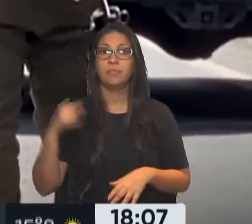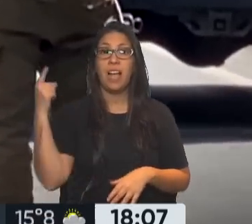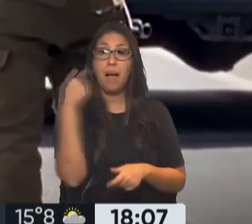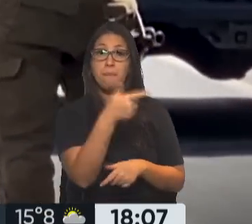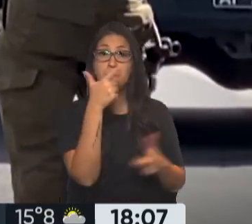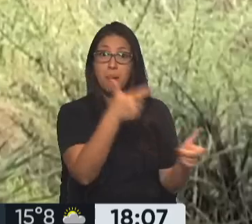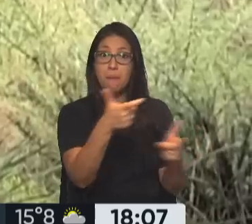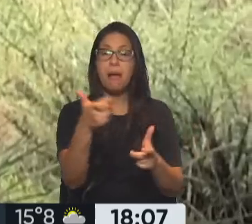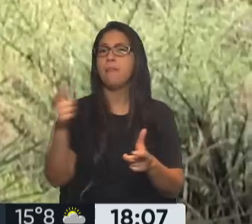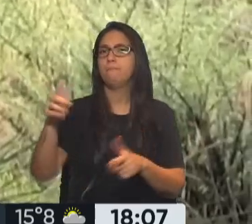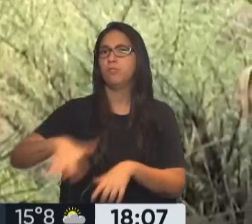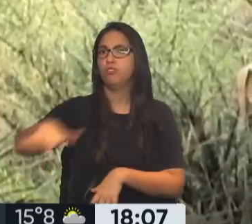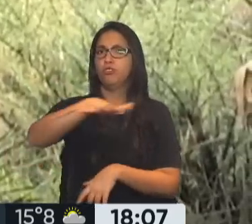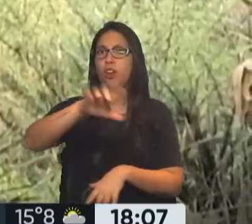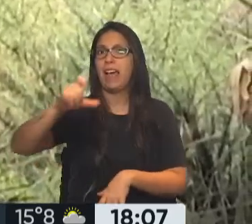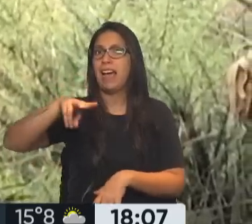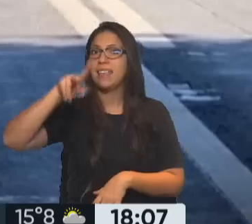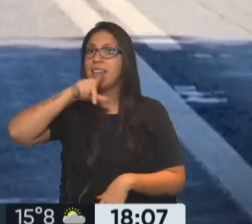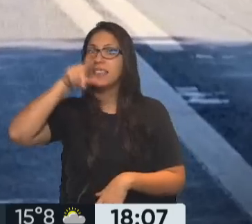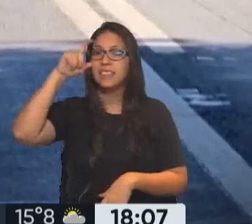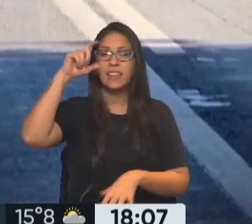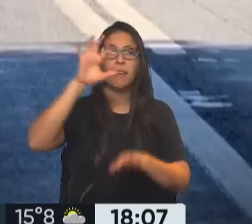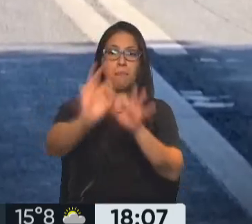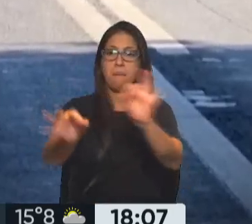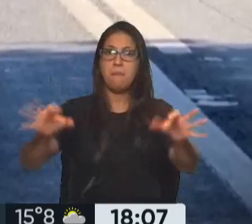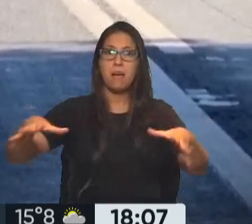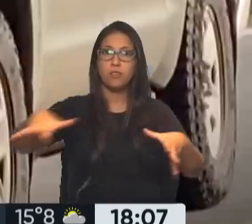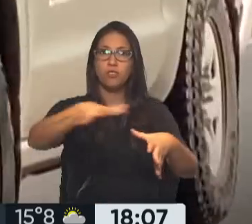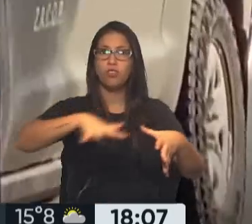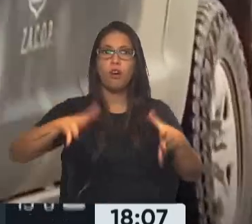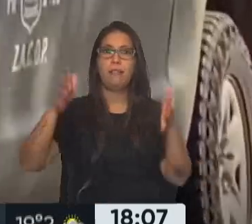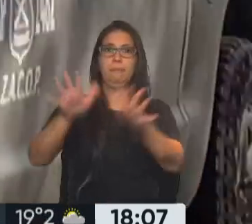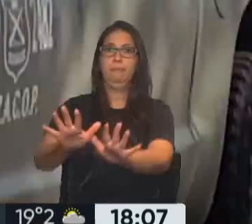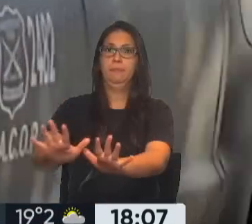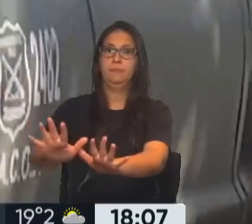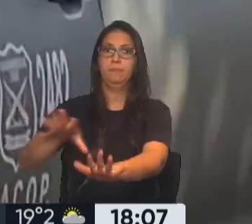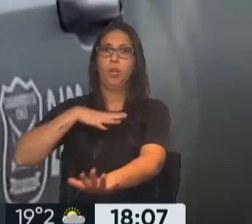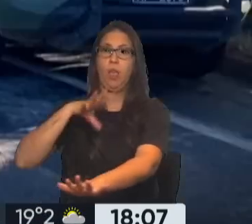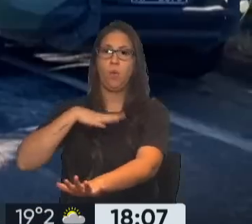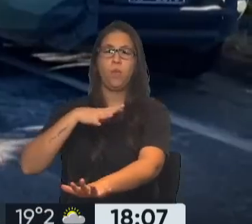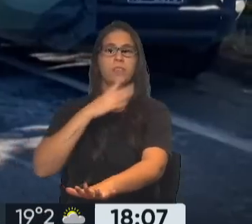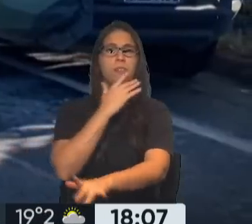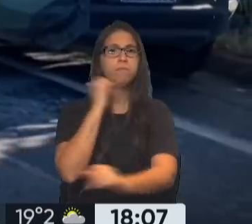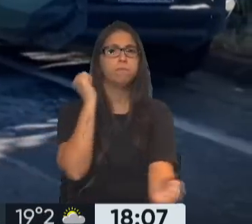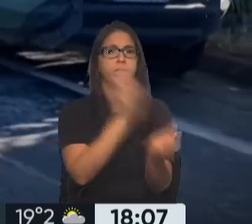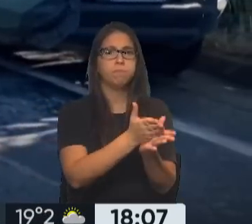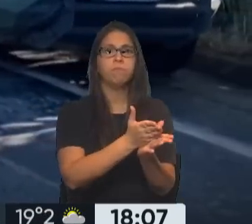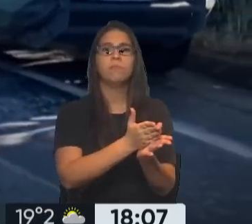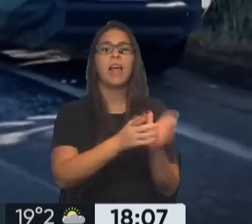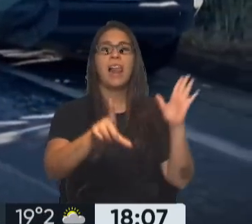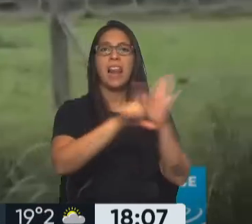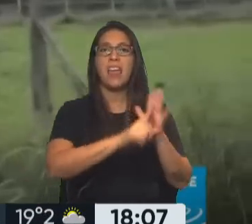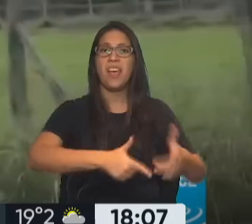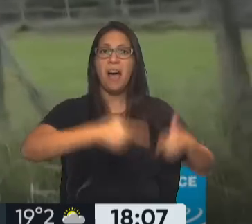el toque de queda en las localidades de Cañete, Contulmo y Tirúa y presentó una querella por homicidios de carabineros, infracción a la ley de armas y